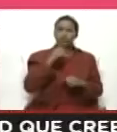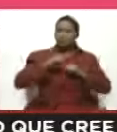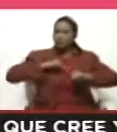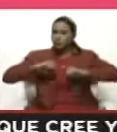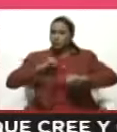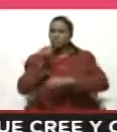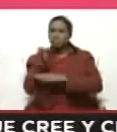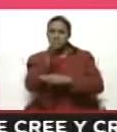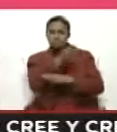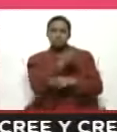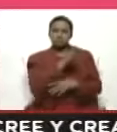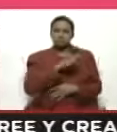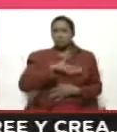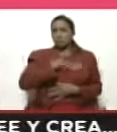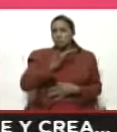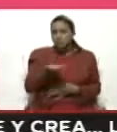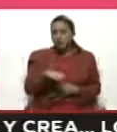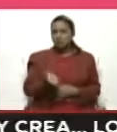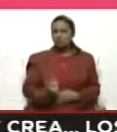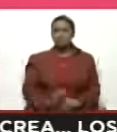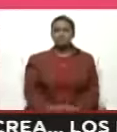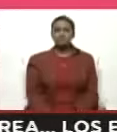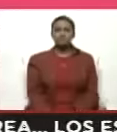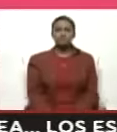nosotros hacer un